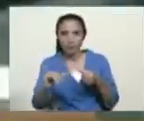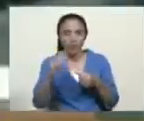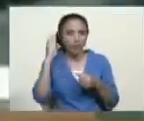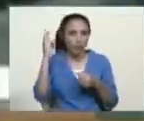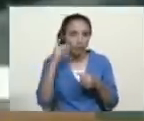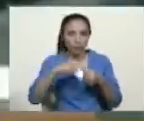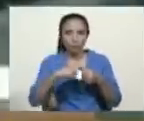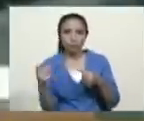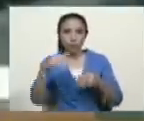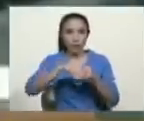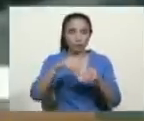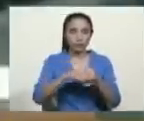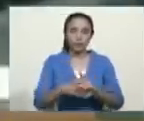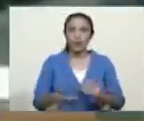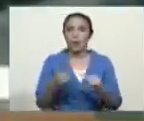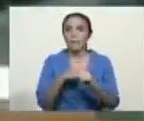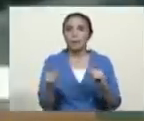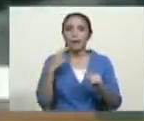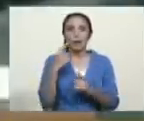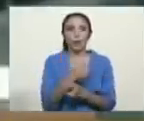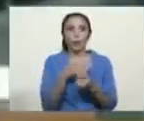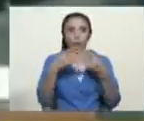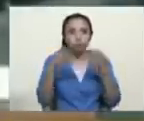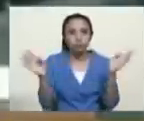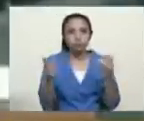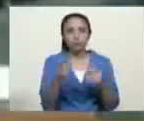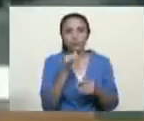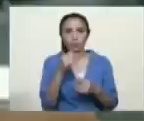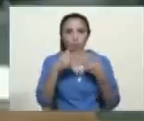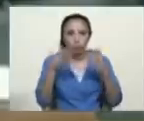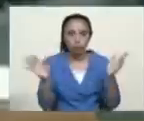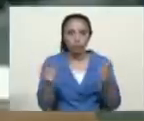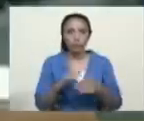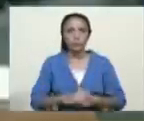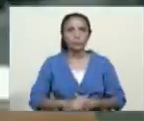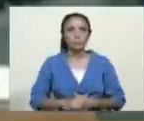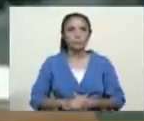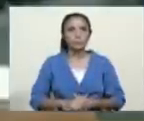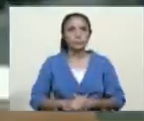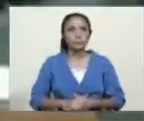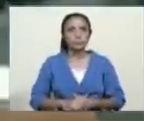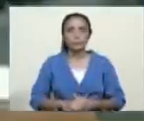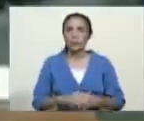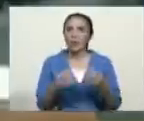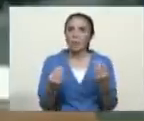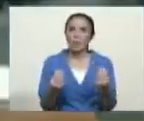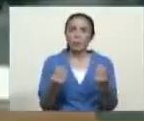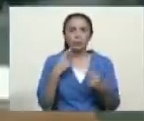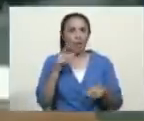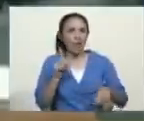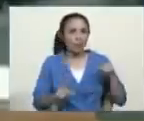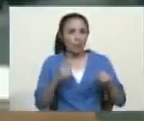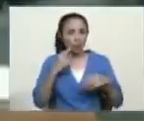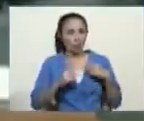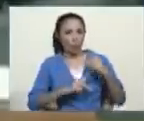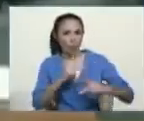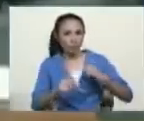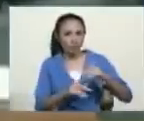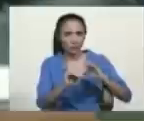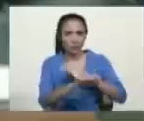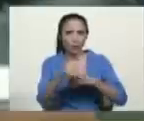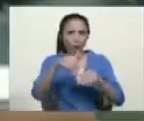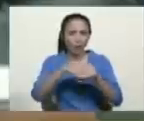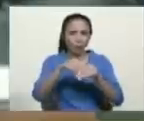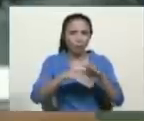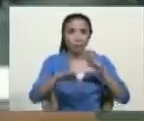elecciones, pero a eso no se le ha dado publicidad. Ahora hay muchos que hablan del proceso constitucional